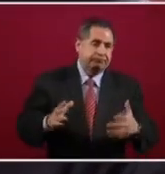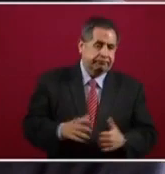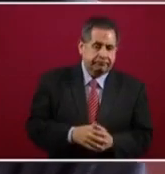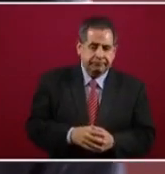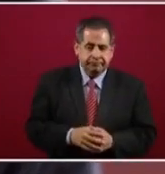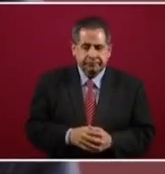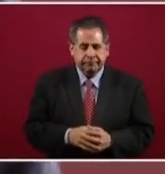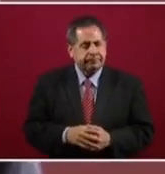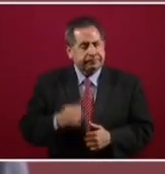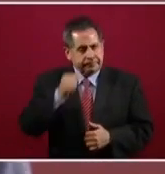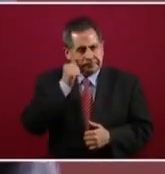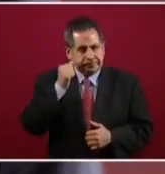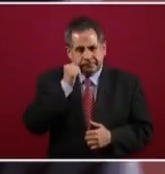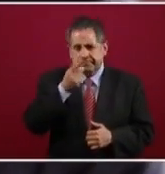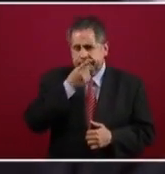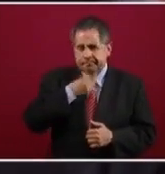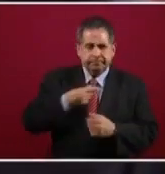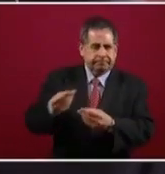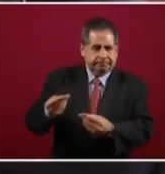Me hicieron llegar